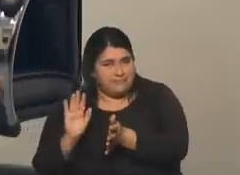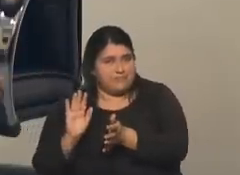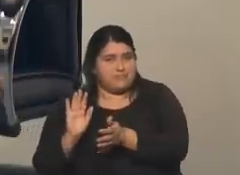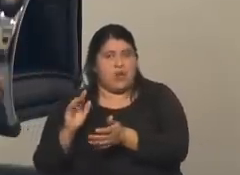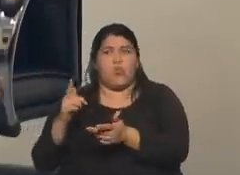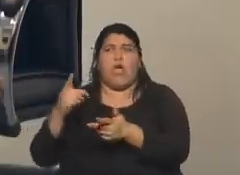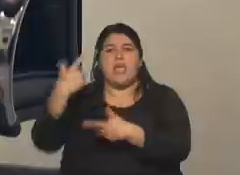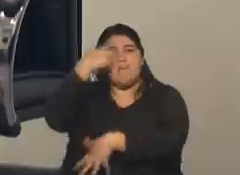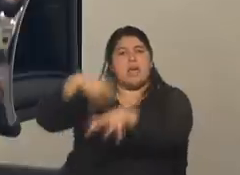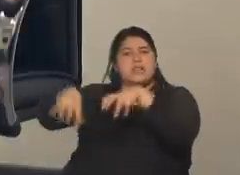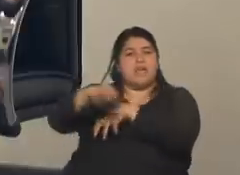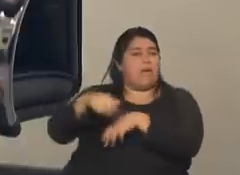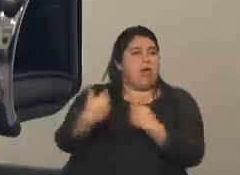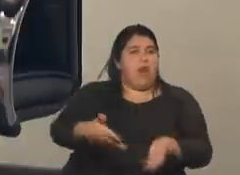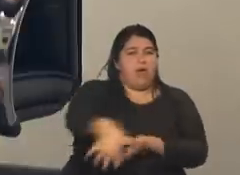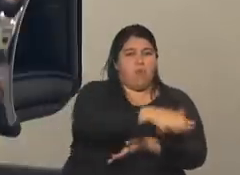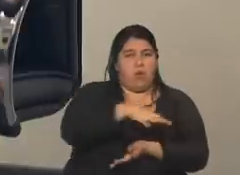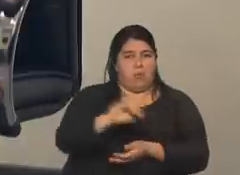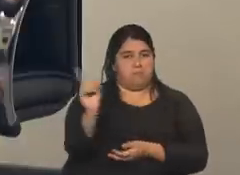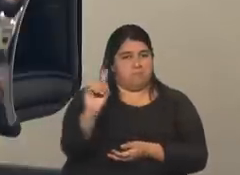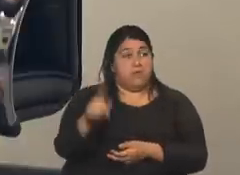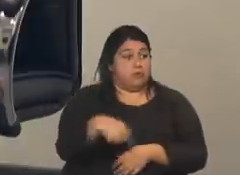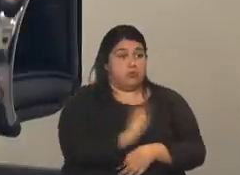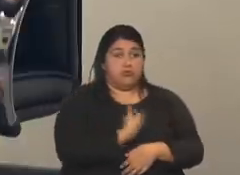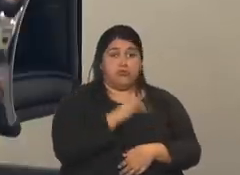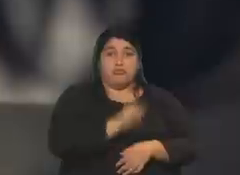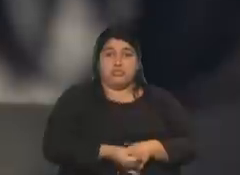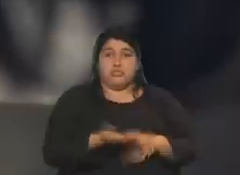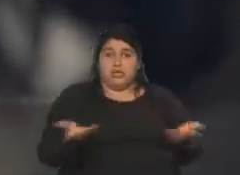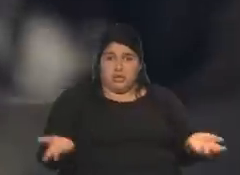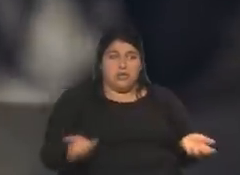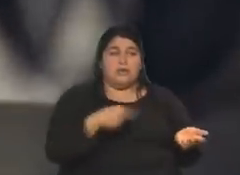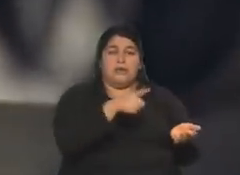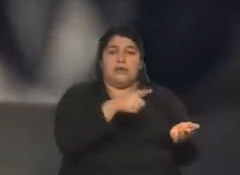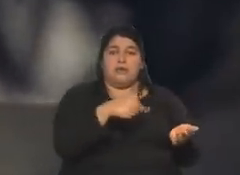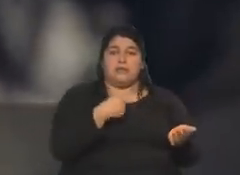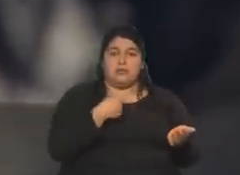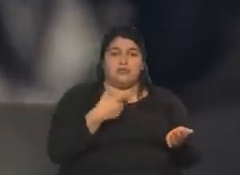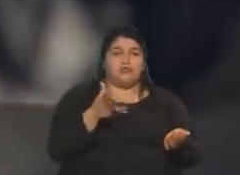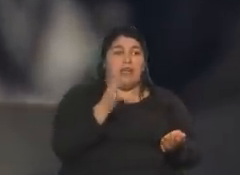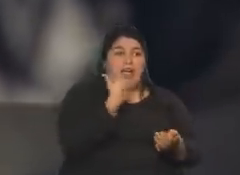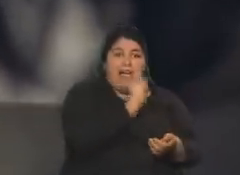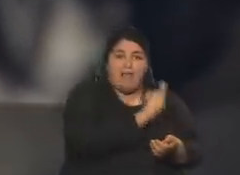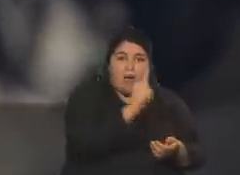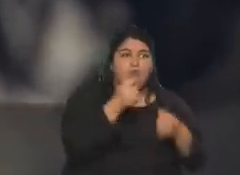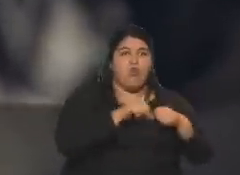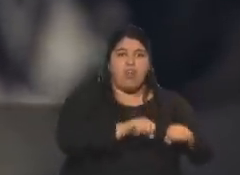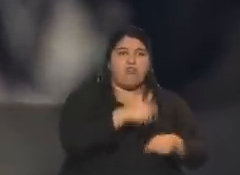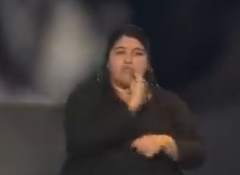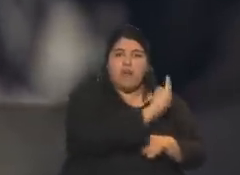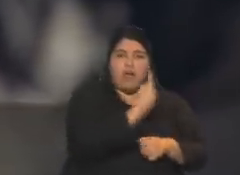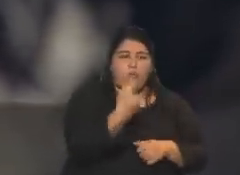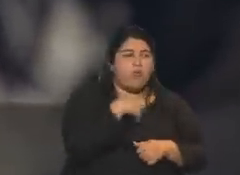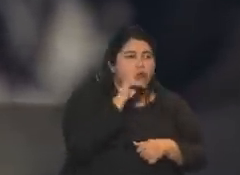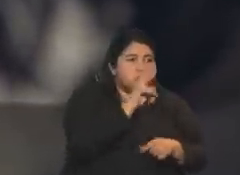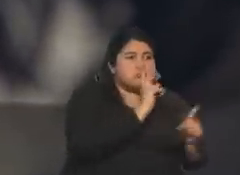no hay empatía para el pueblo. En cambio, nosotros estamos frente a la caja, cada dueño está frente a frente y trata